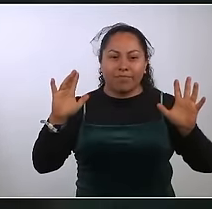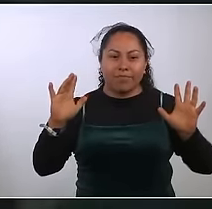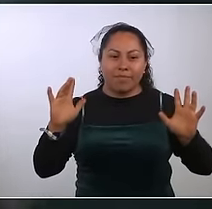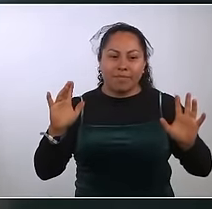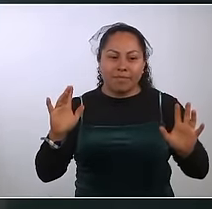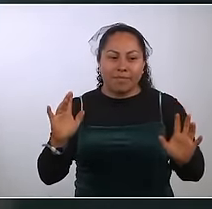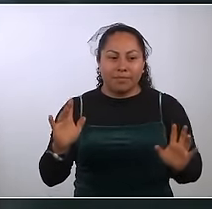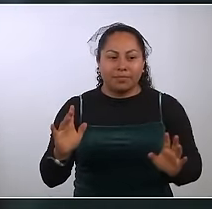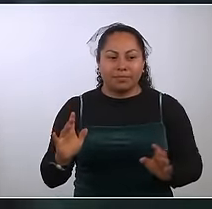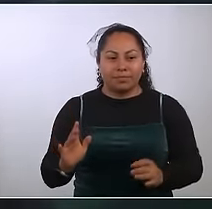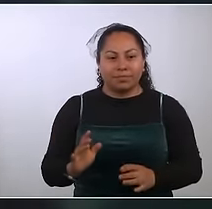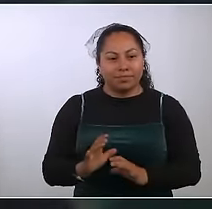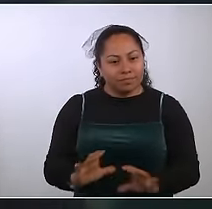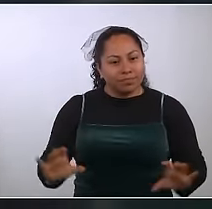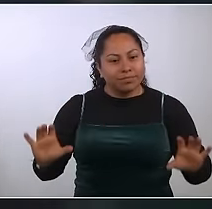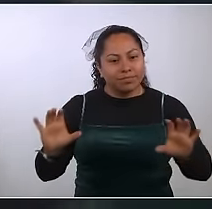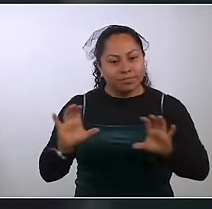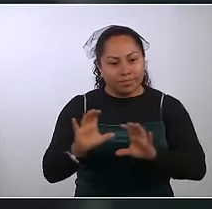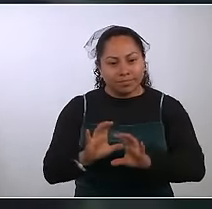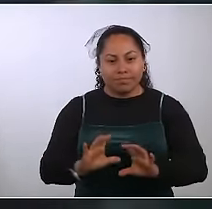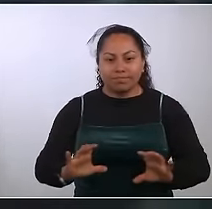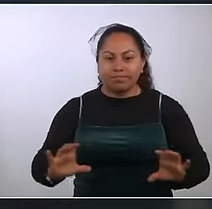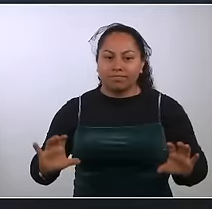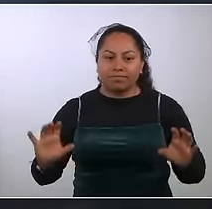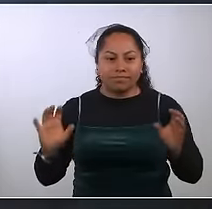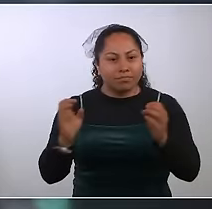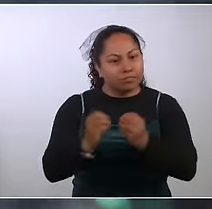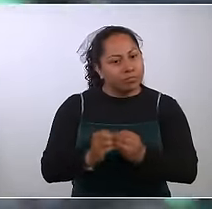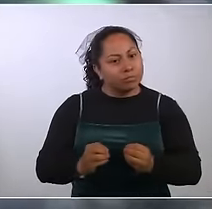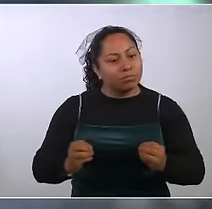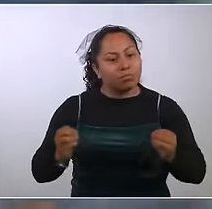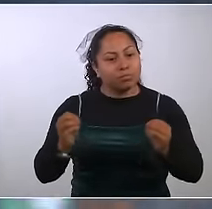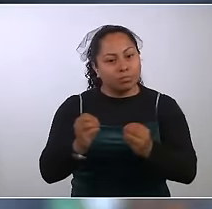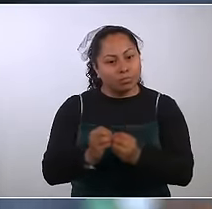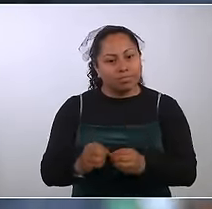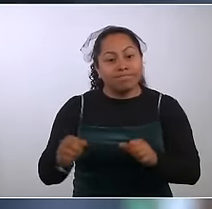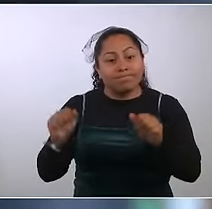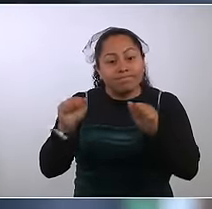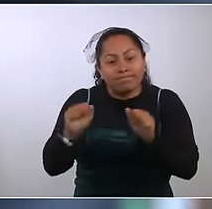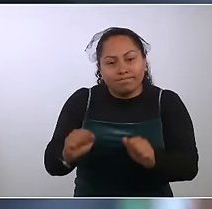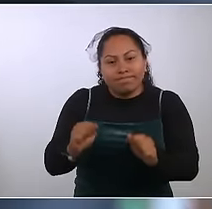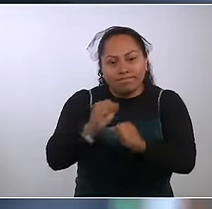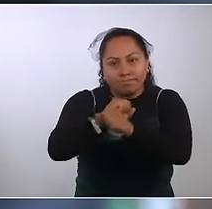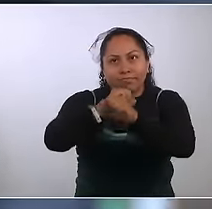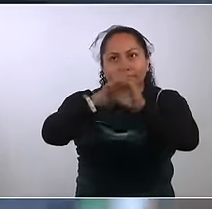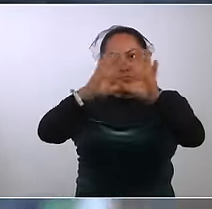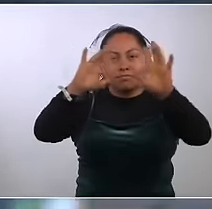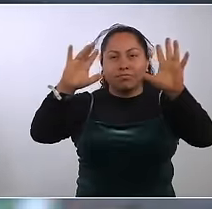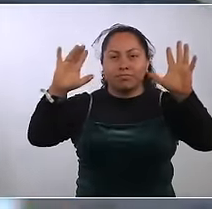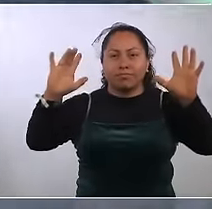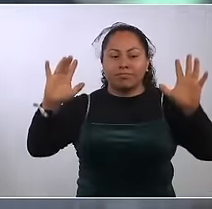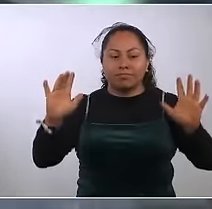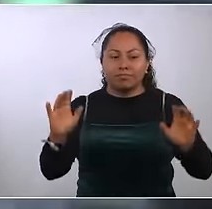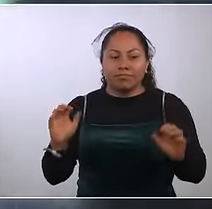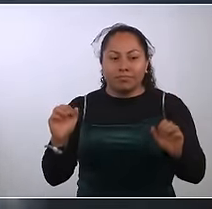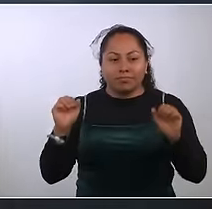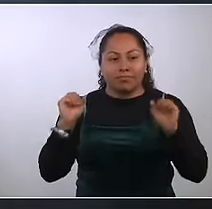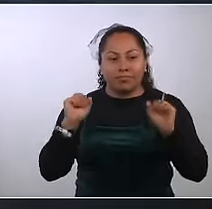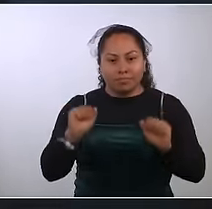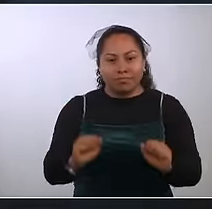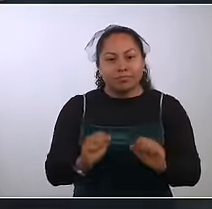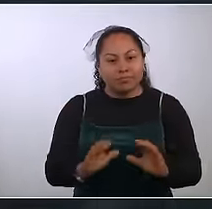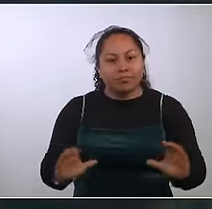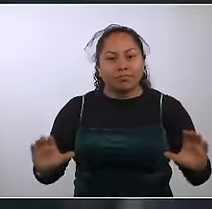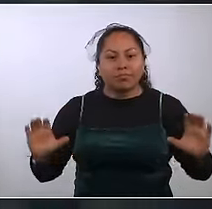hacer mucho más de lo que pueda imaginar. ¿Cuánto lo cree? Vas a hacer